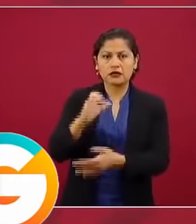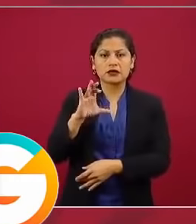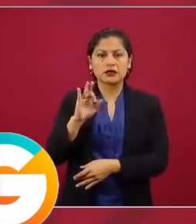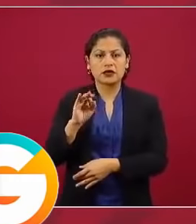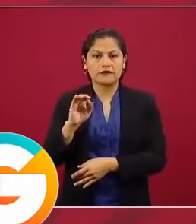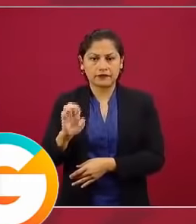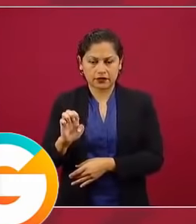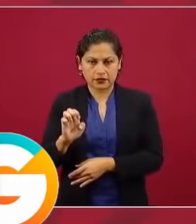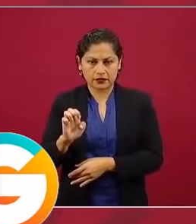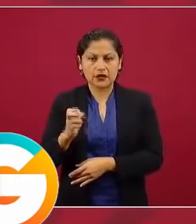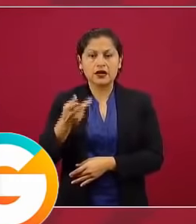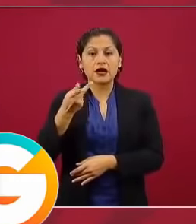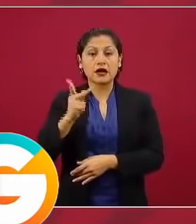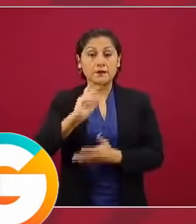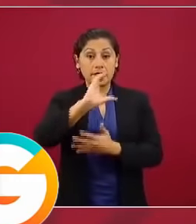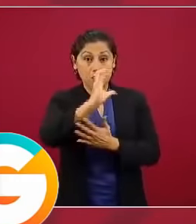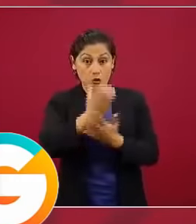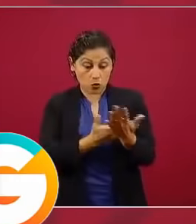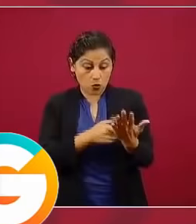contrato,